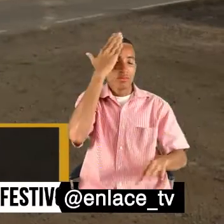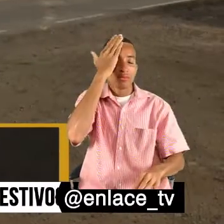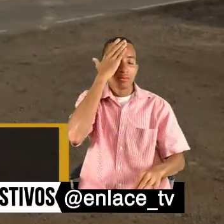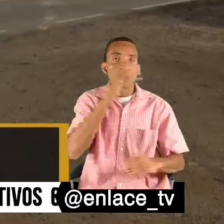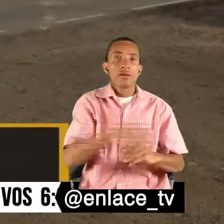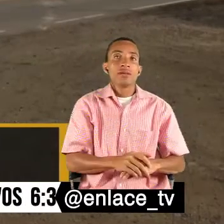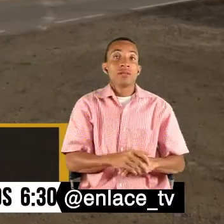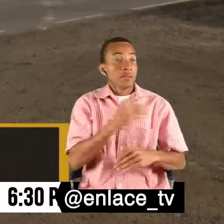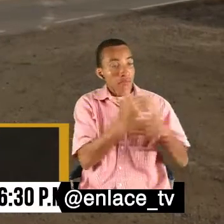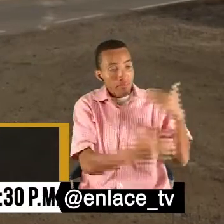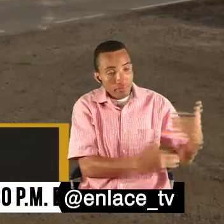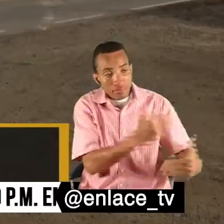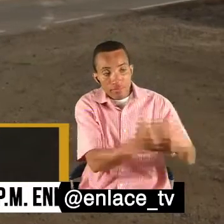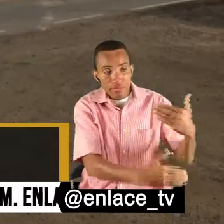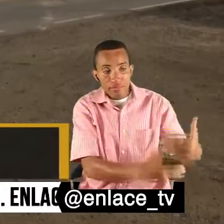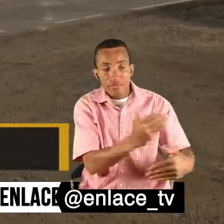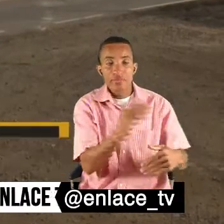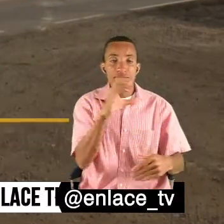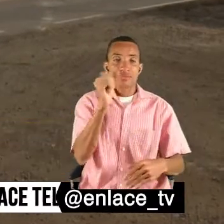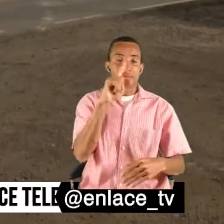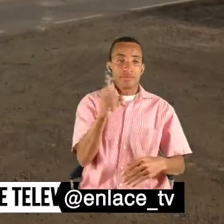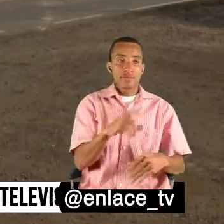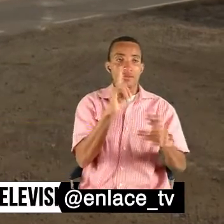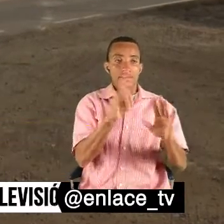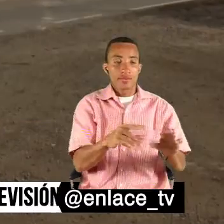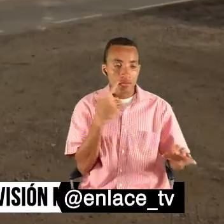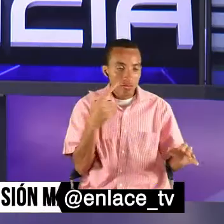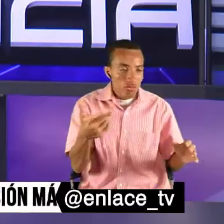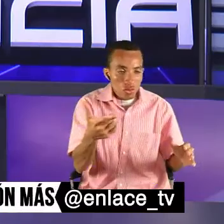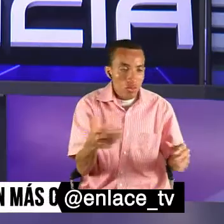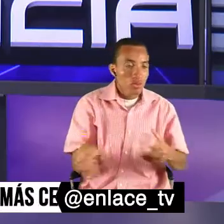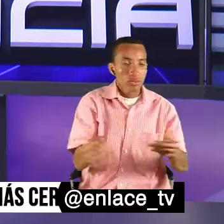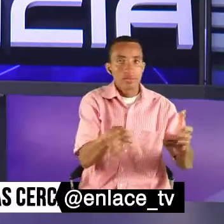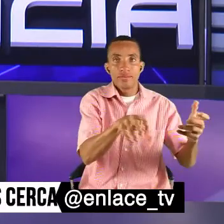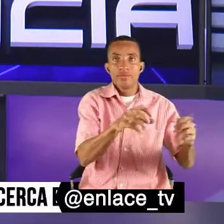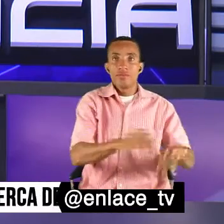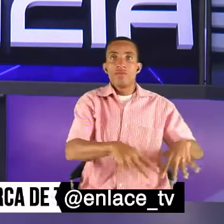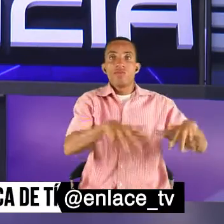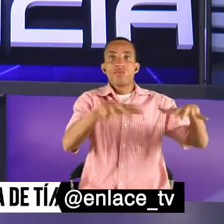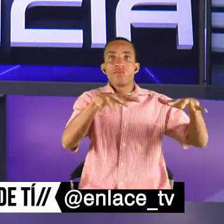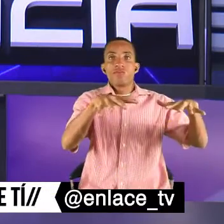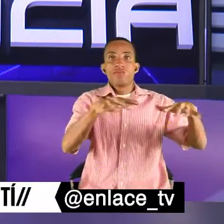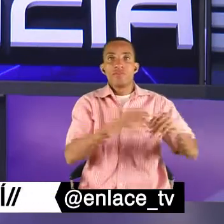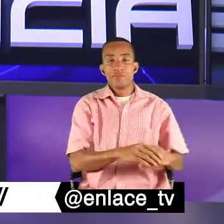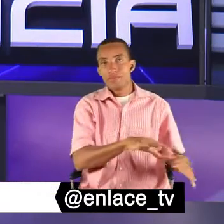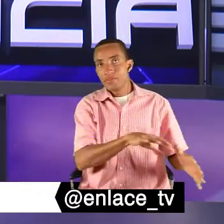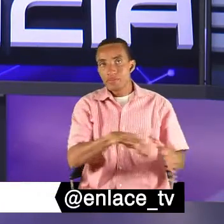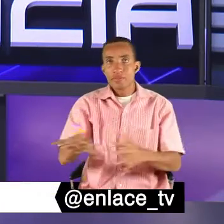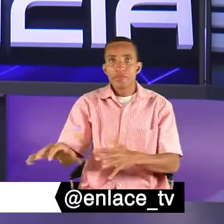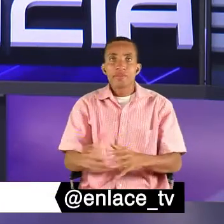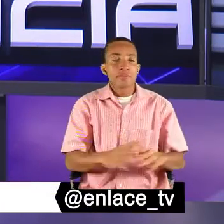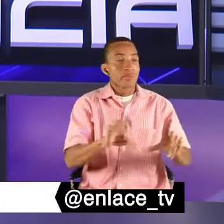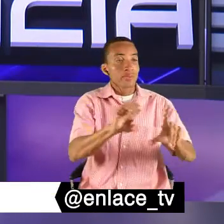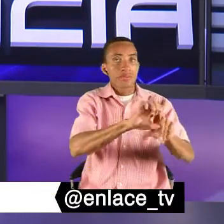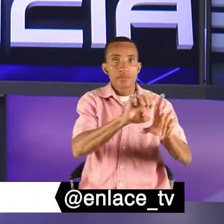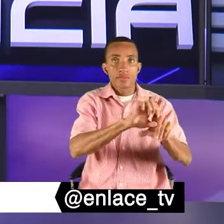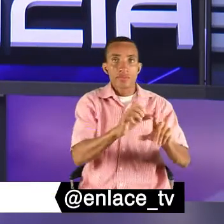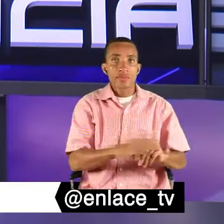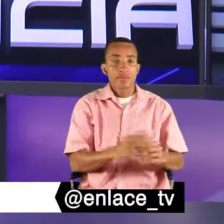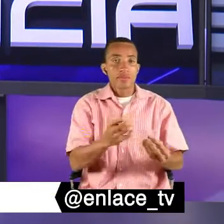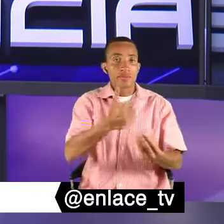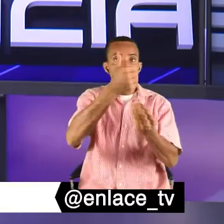adelanta inspecciones pertinentes en el relleno sanitario. Por su parte, Enlace Noticias ha tratado de contactar a